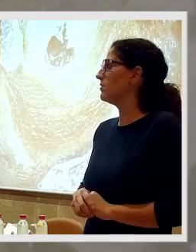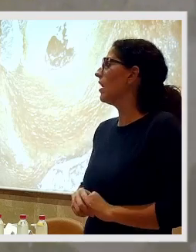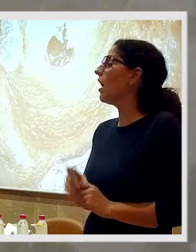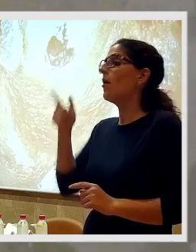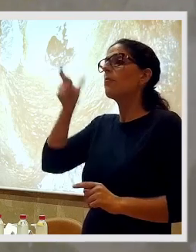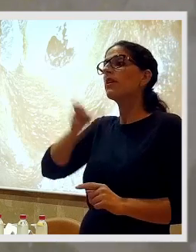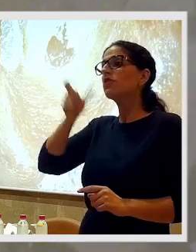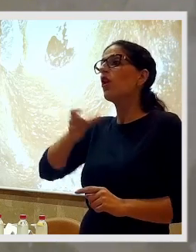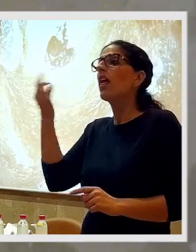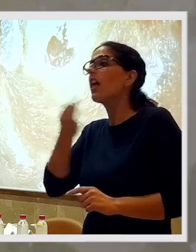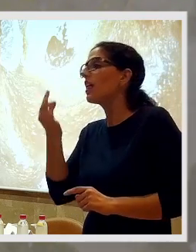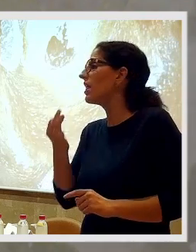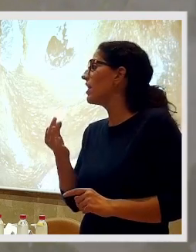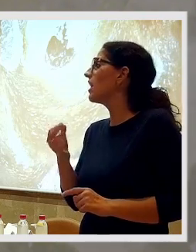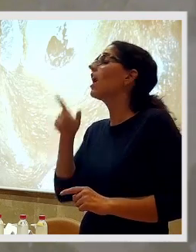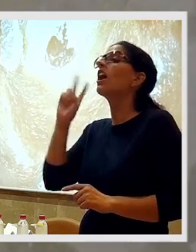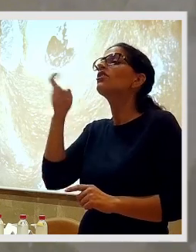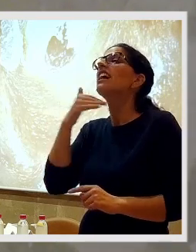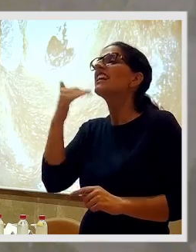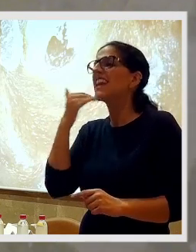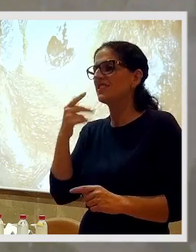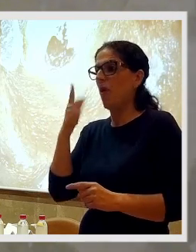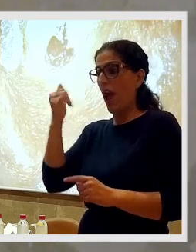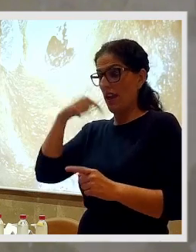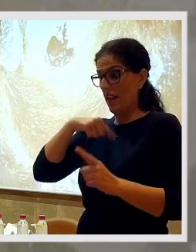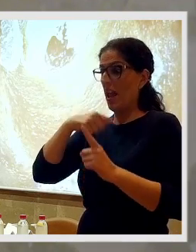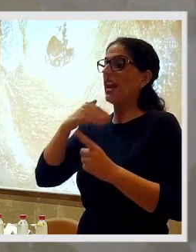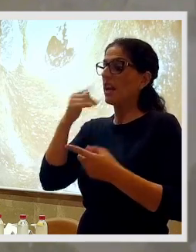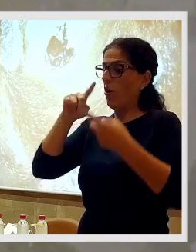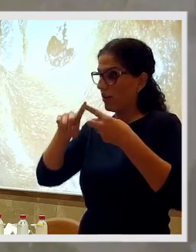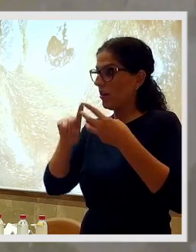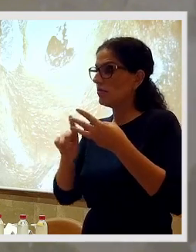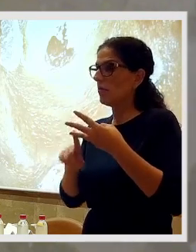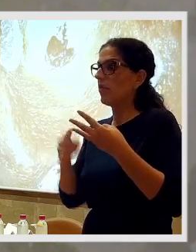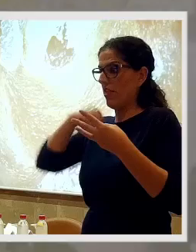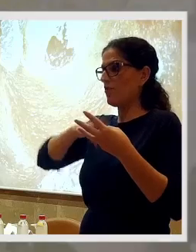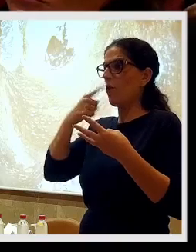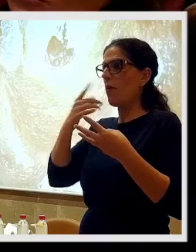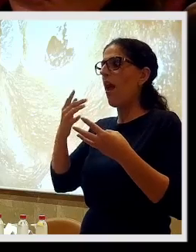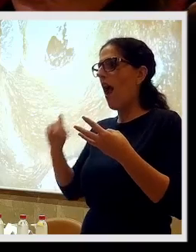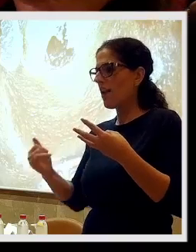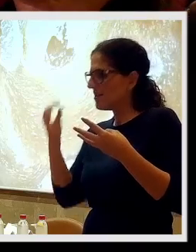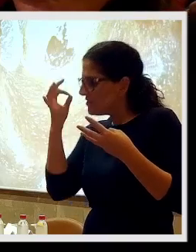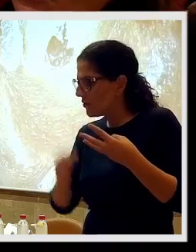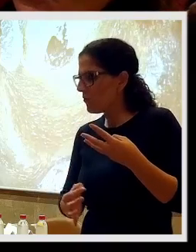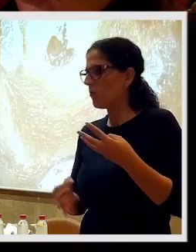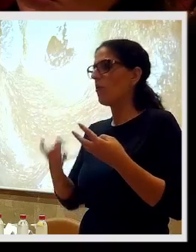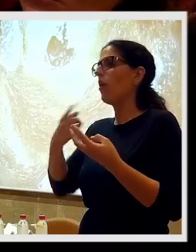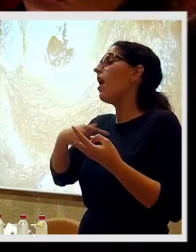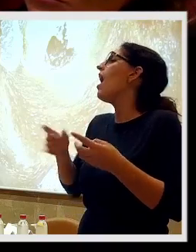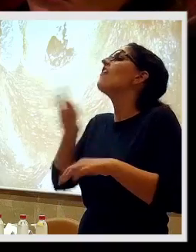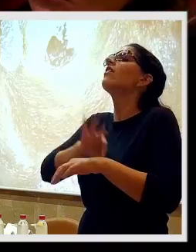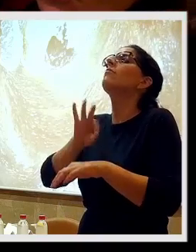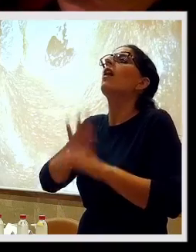cuando en ellas aparecen lo que hoy llamamos factores de riesgo cardiovascular. O sea que la arteriosclerosis no es una enfermedad como